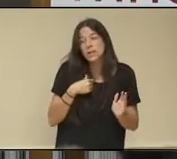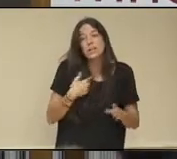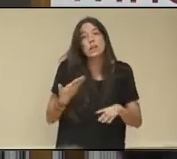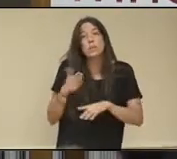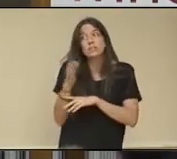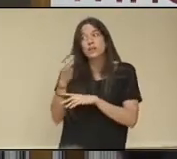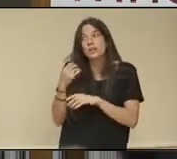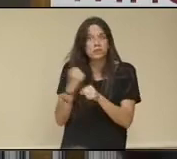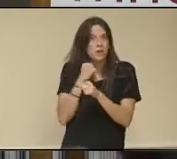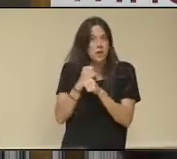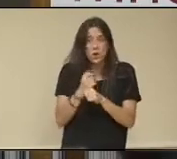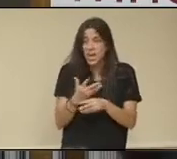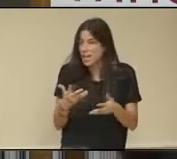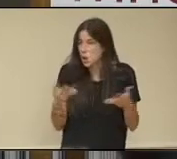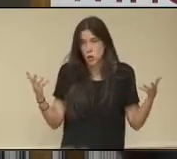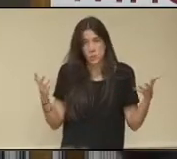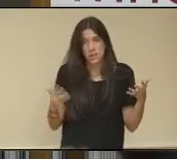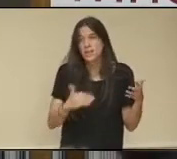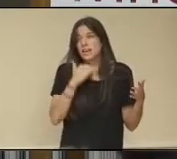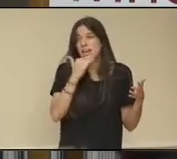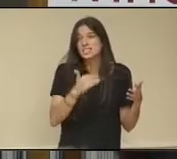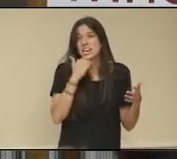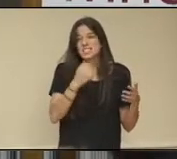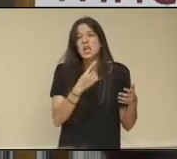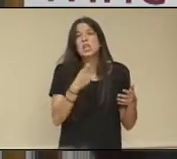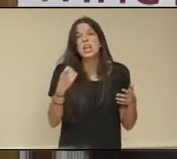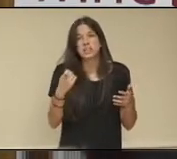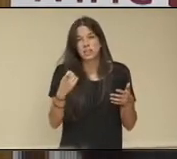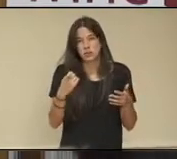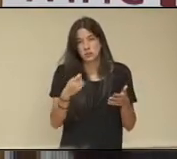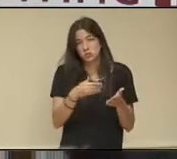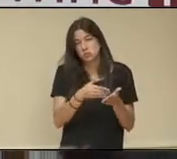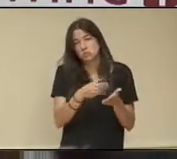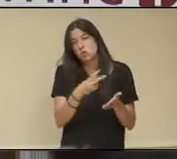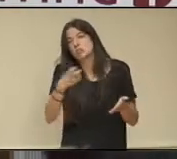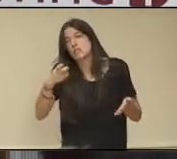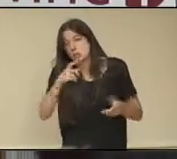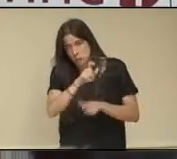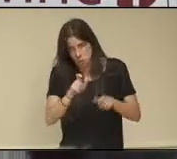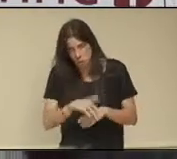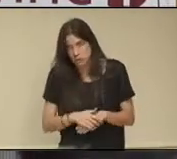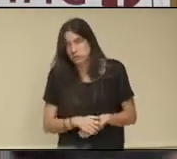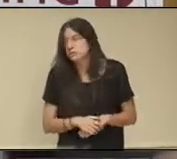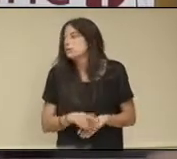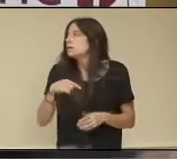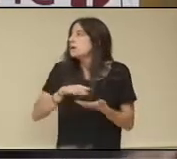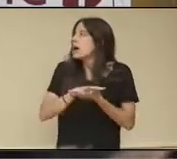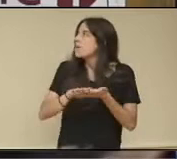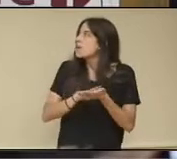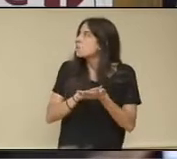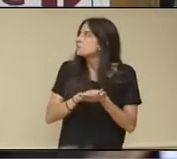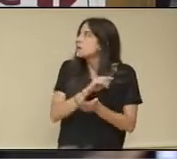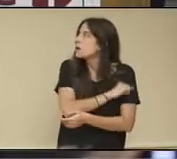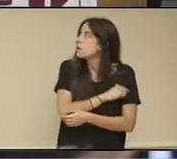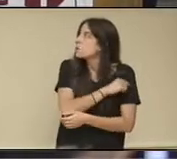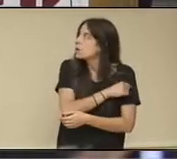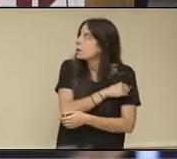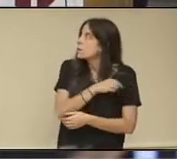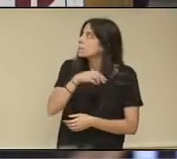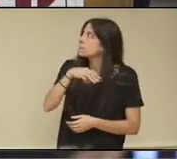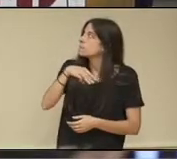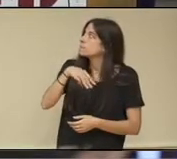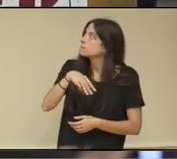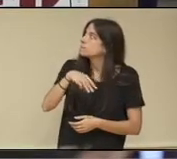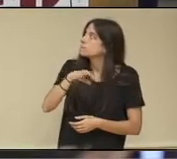trabajo enorme de casi 100 de personas, diría yo. Y vamos a hablar de la vacuna MTBVac, que es Mycobacterium